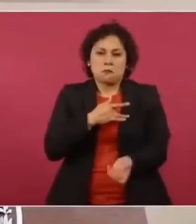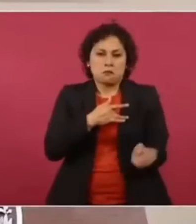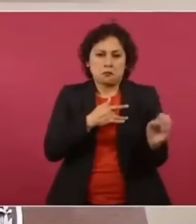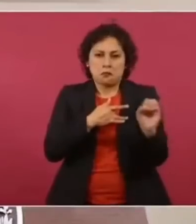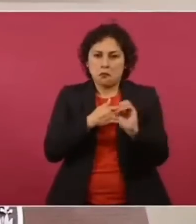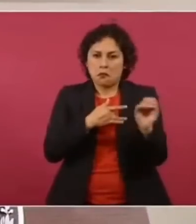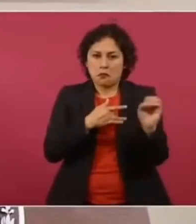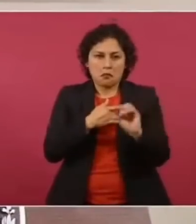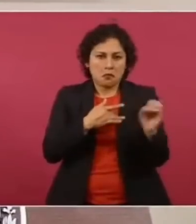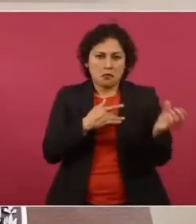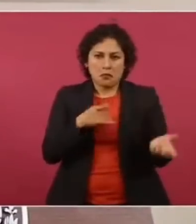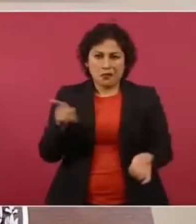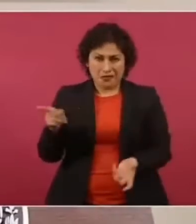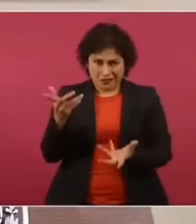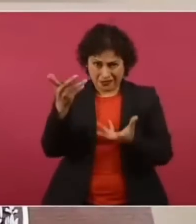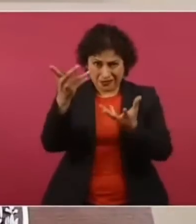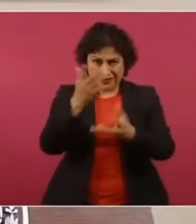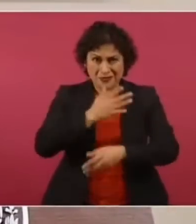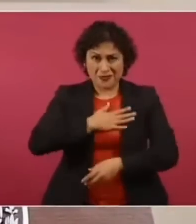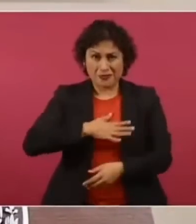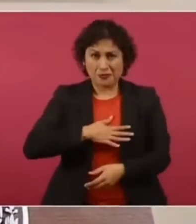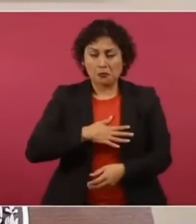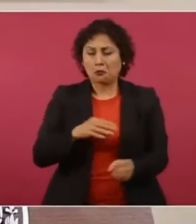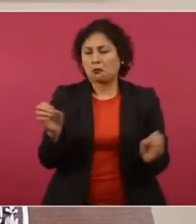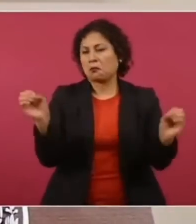en hacer justicia?